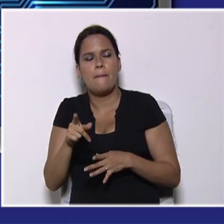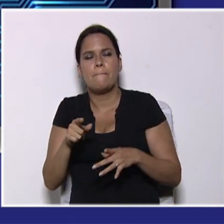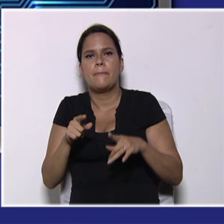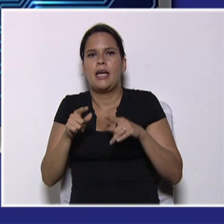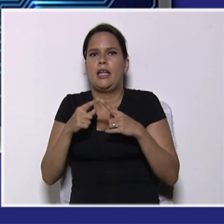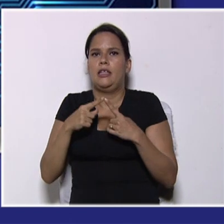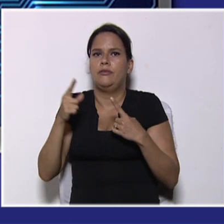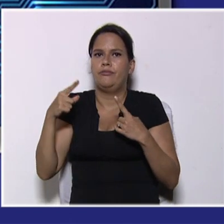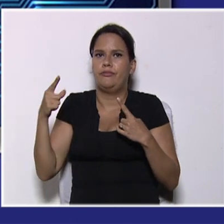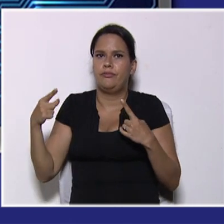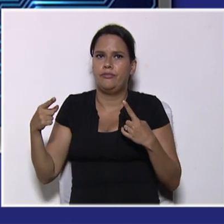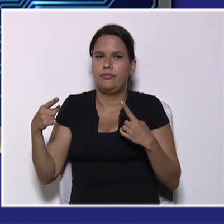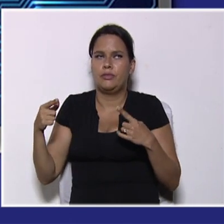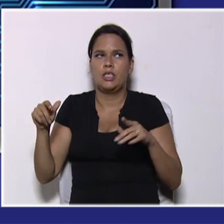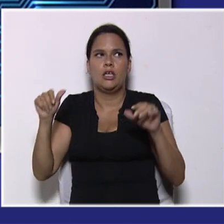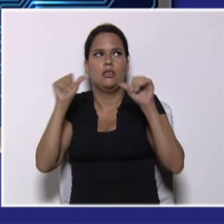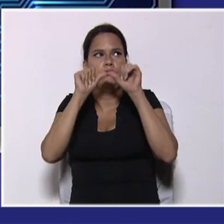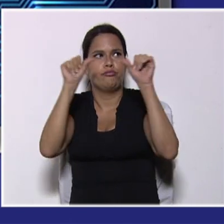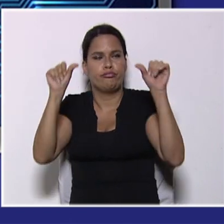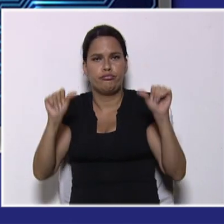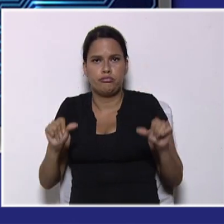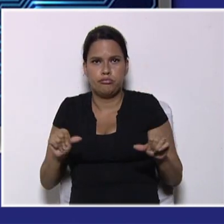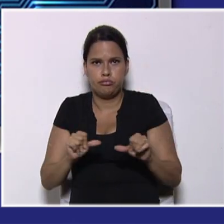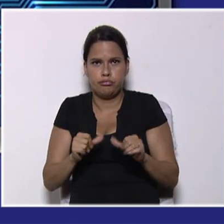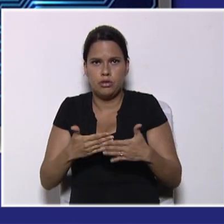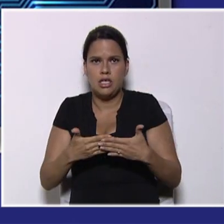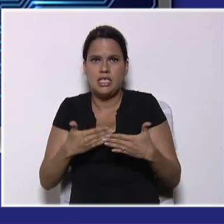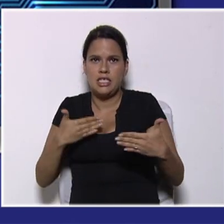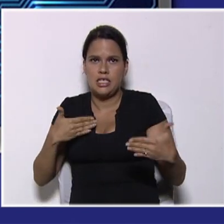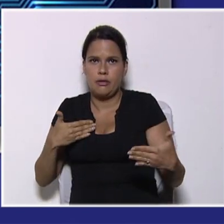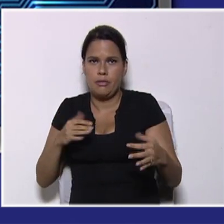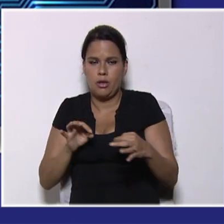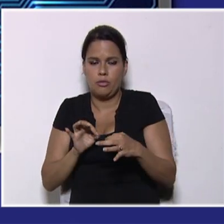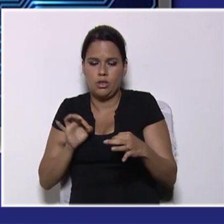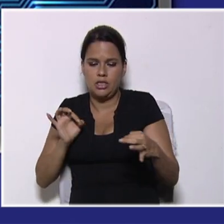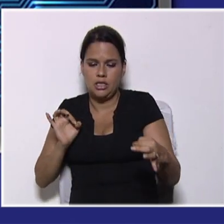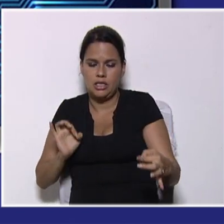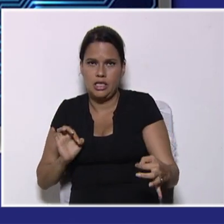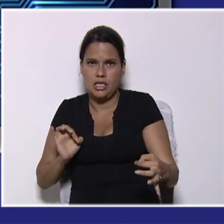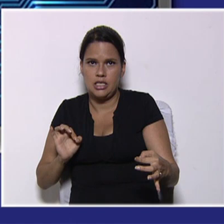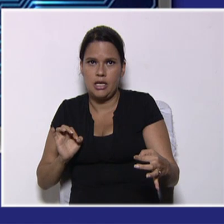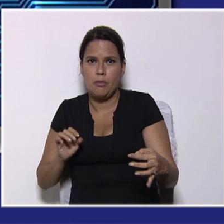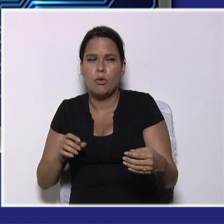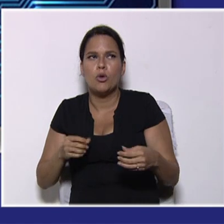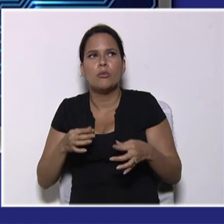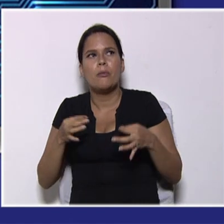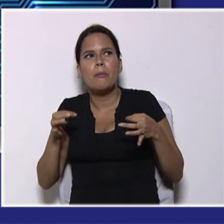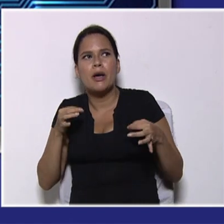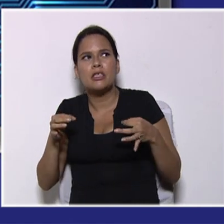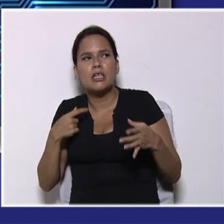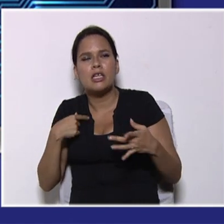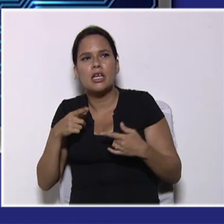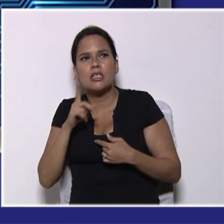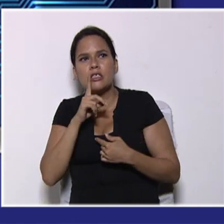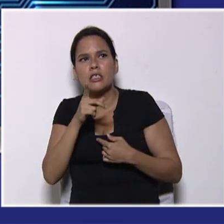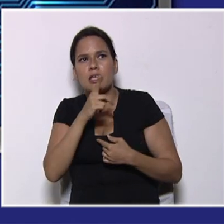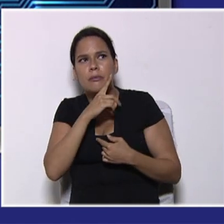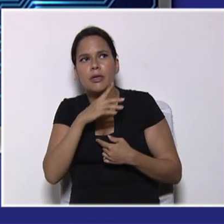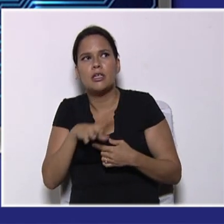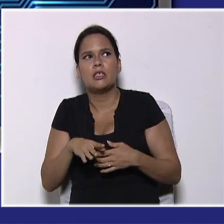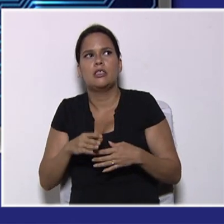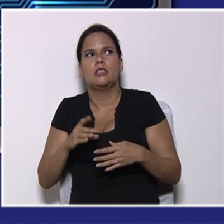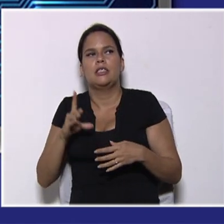láminas de un metal conductor separadas por muy poca distancia por un material aislante llamado